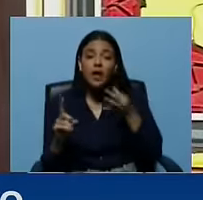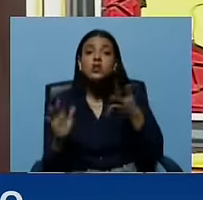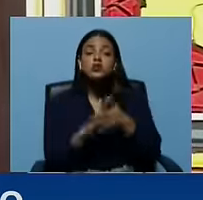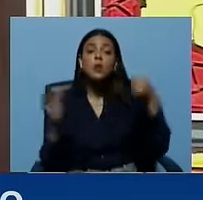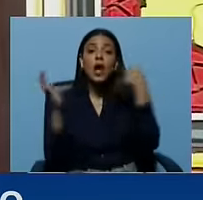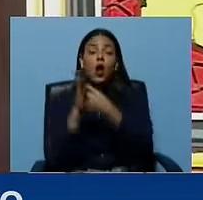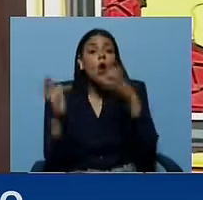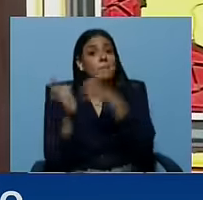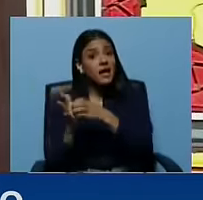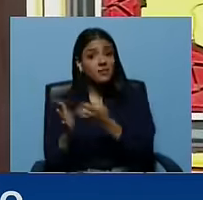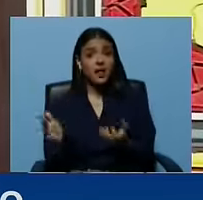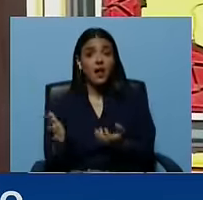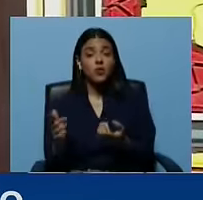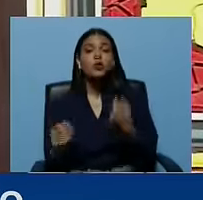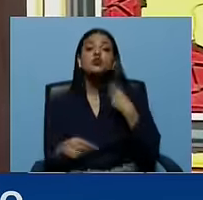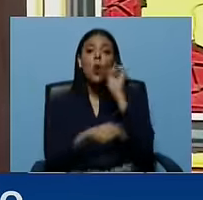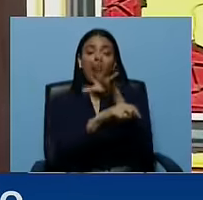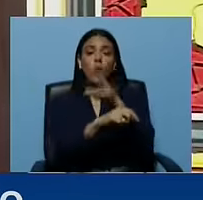Recomiendo este libro